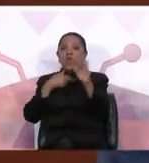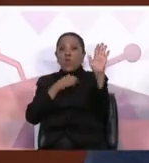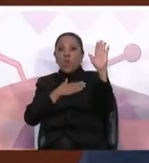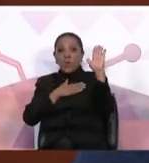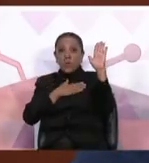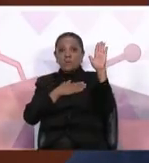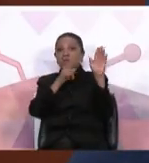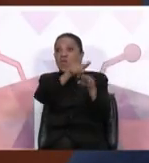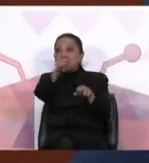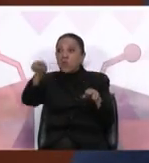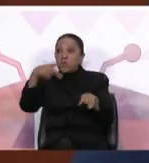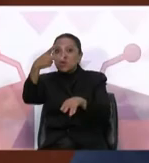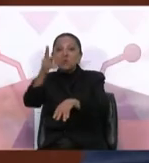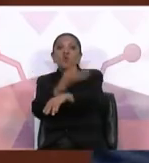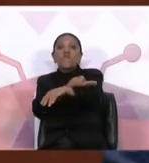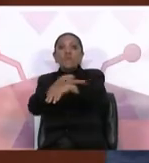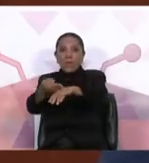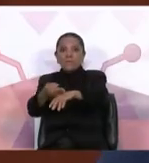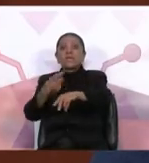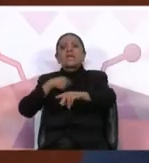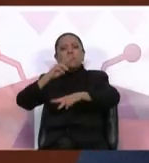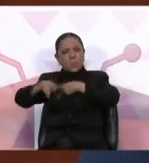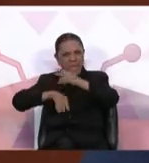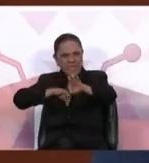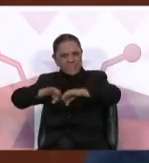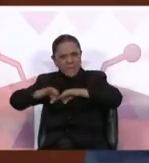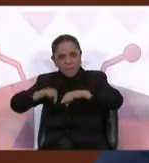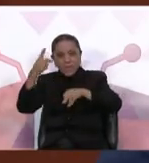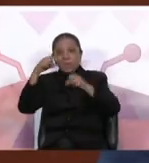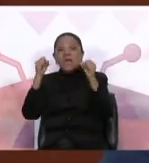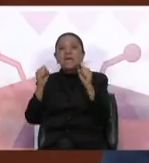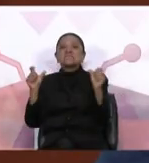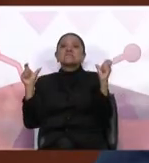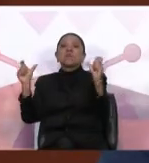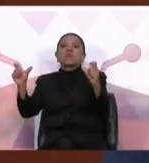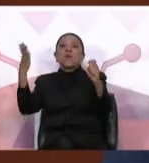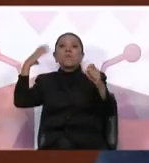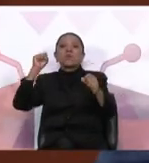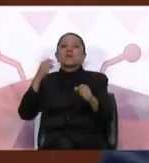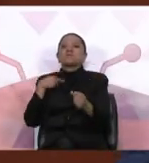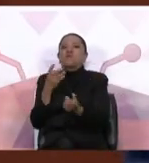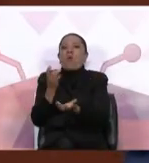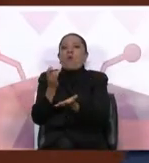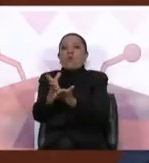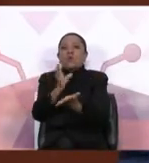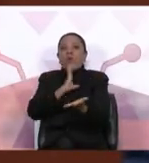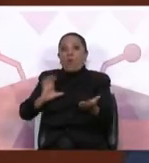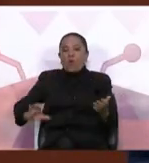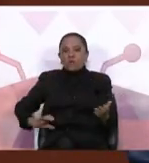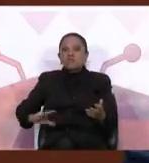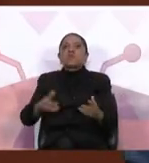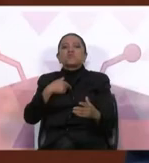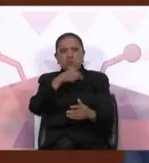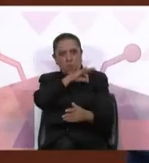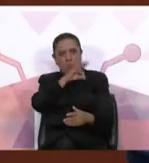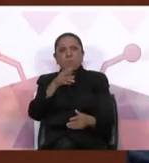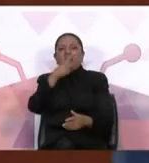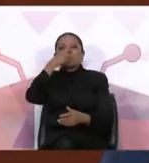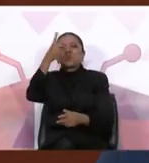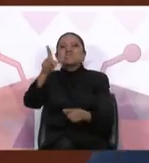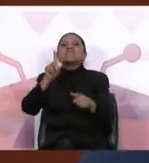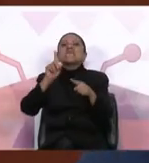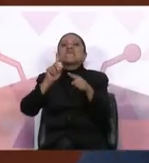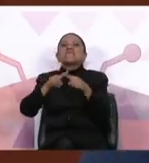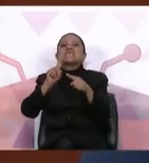tu familia que voy a trabajar por la seguridad de morelos soy el único candidato que se ha atrevido a mencionar a quienes tanto daño le